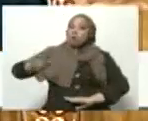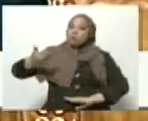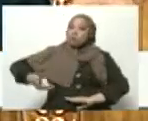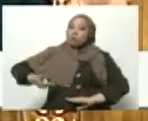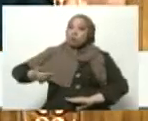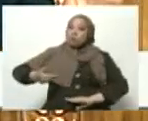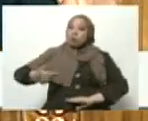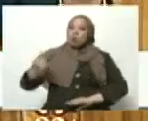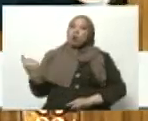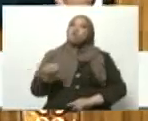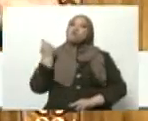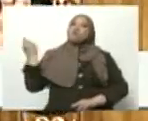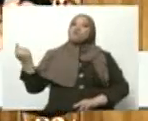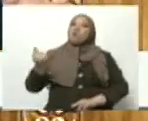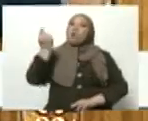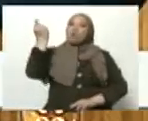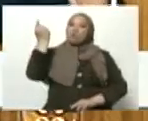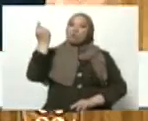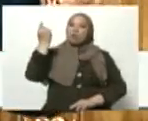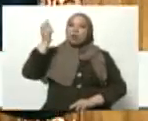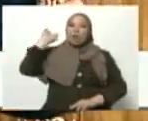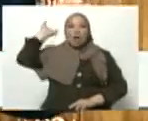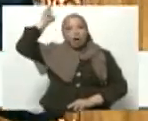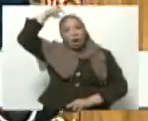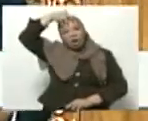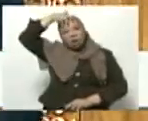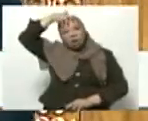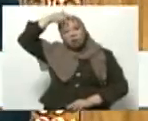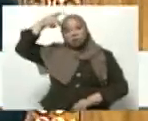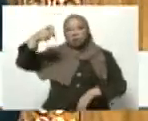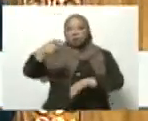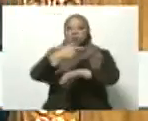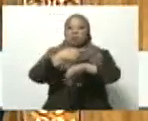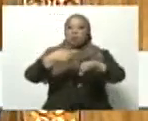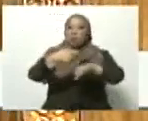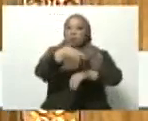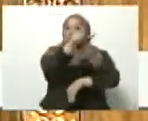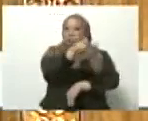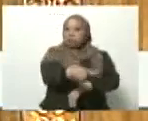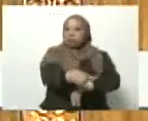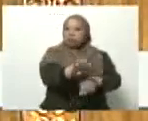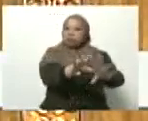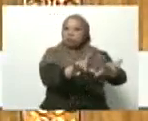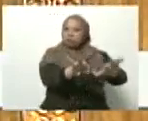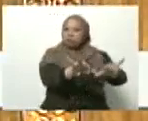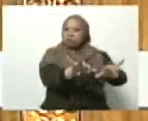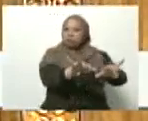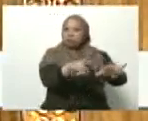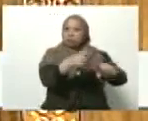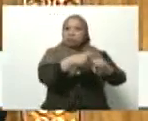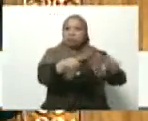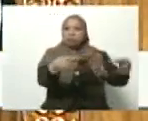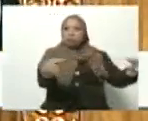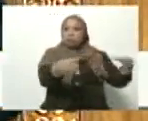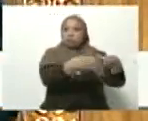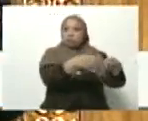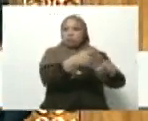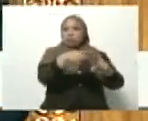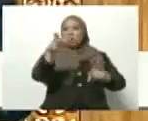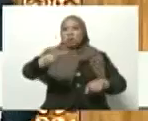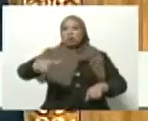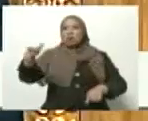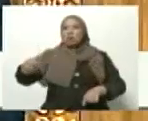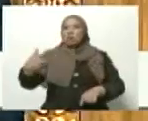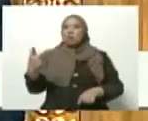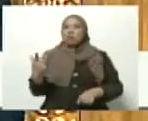un poco solo, mientras estaba John Bolton y otros en el gobierno, pero cuando llegó Robert O'Brien, junto con Mauricio Clavel Carone, tenía